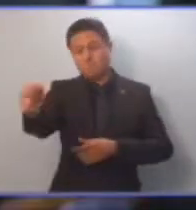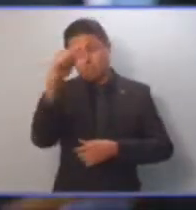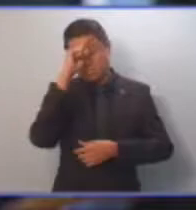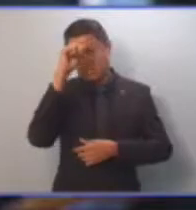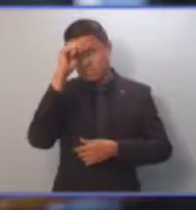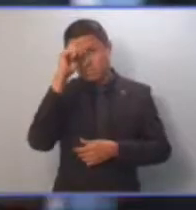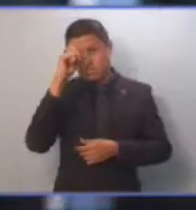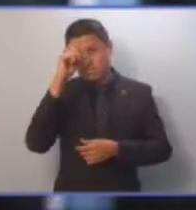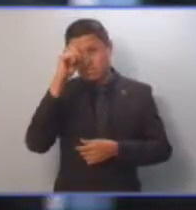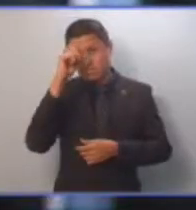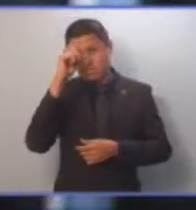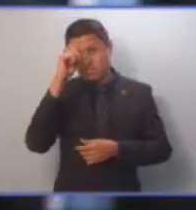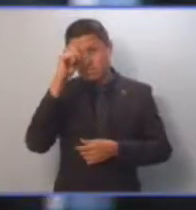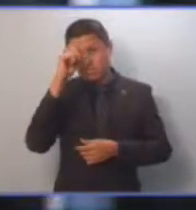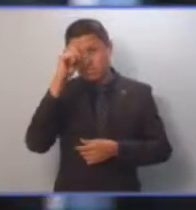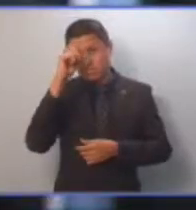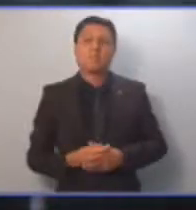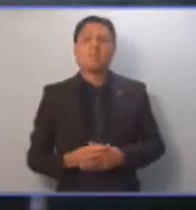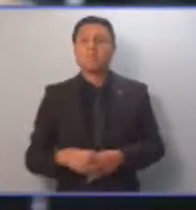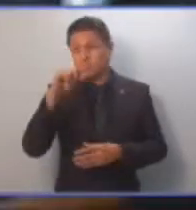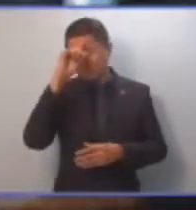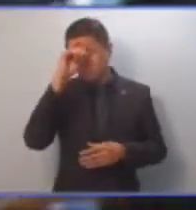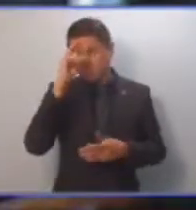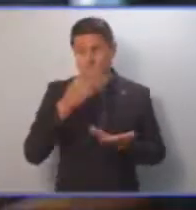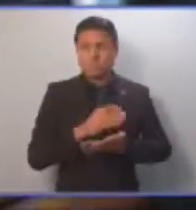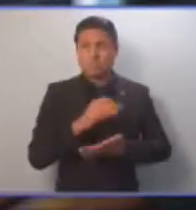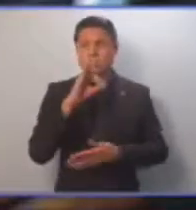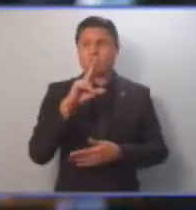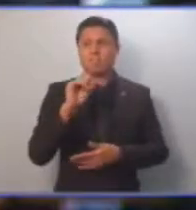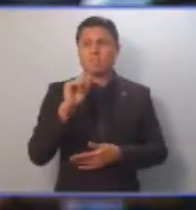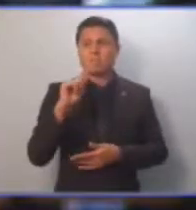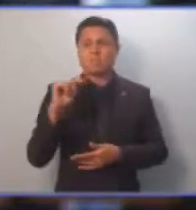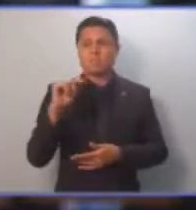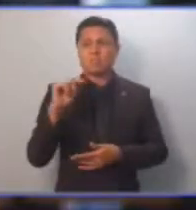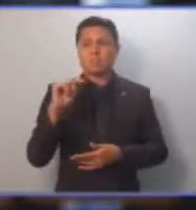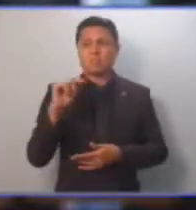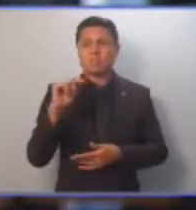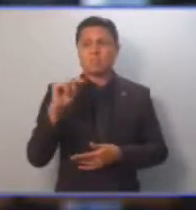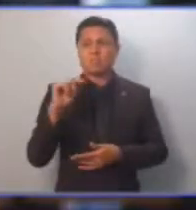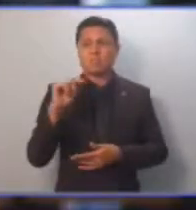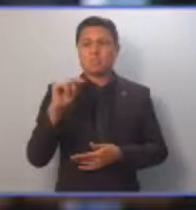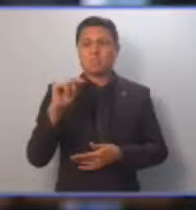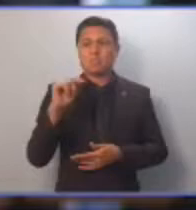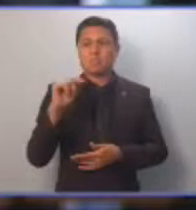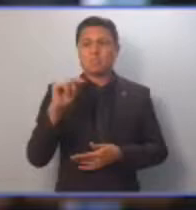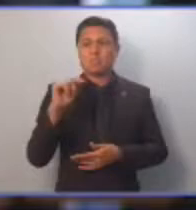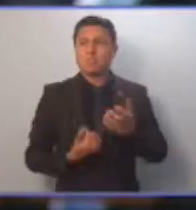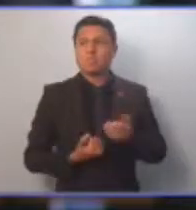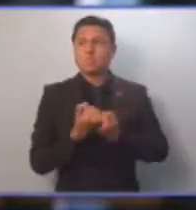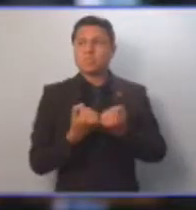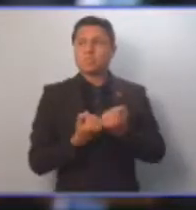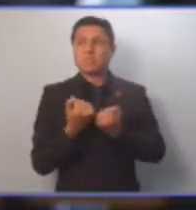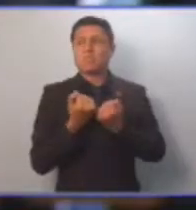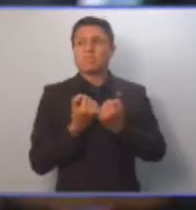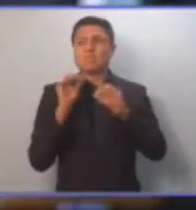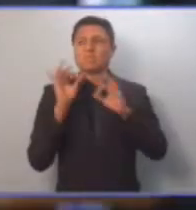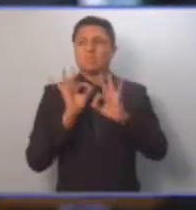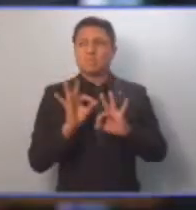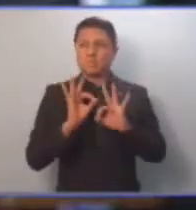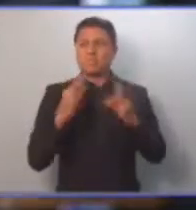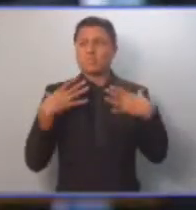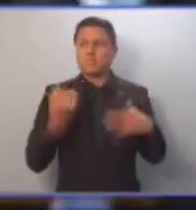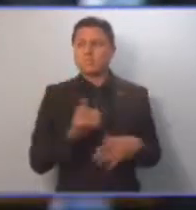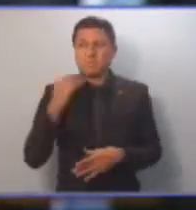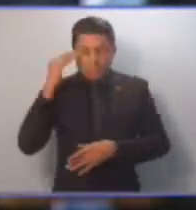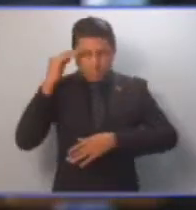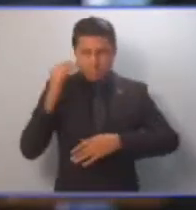de reconocer el trabajo de FUSATE, que tiene como principal objetivo contribuir a mejorar la calidad de vida de los